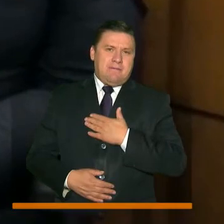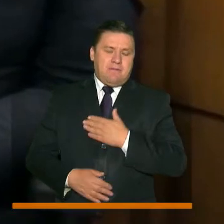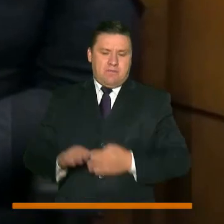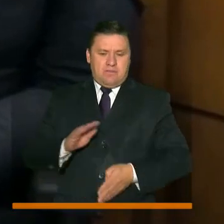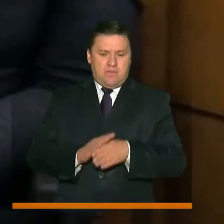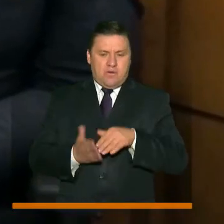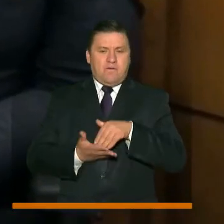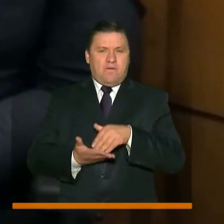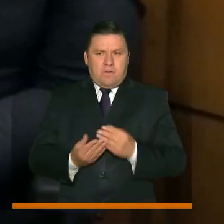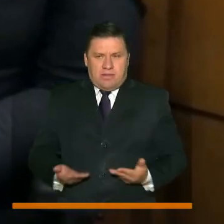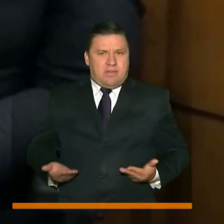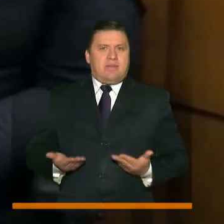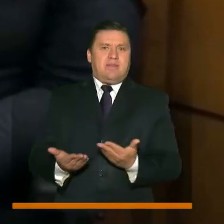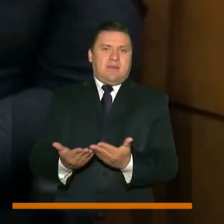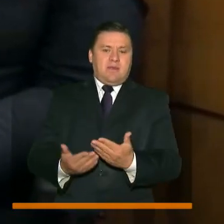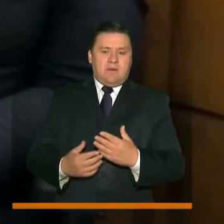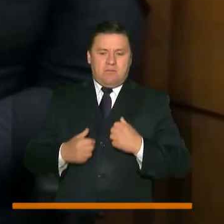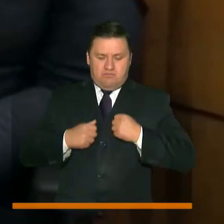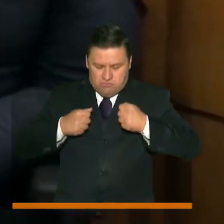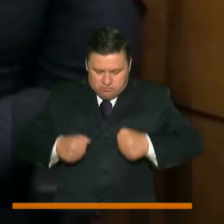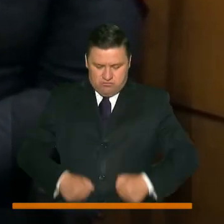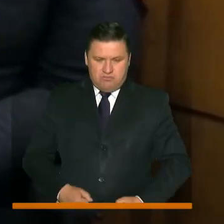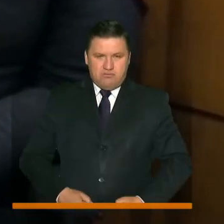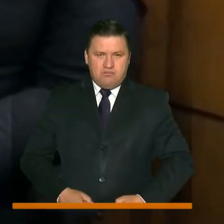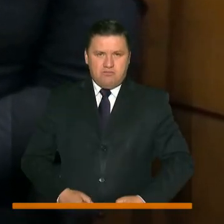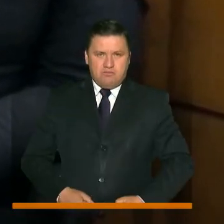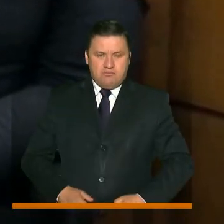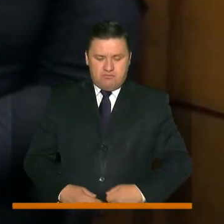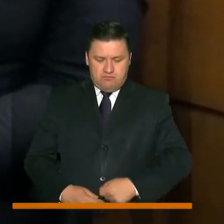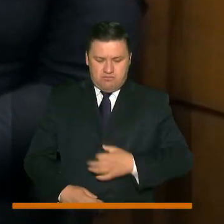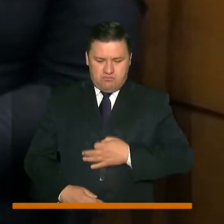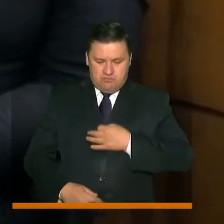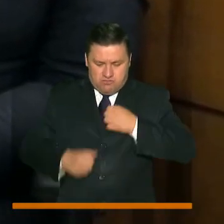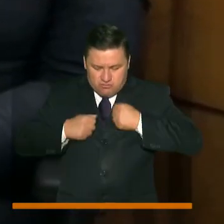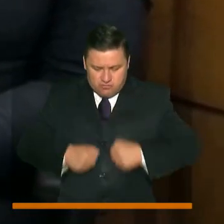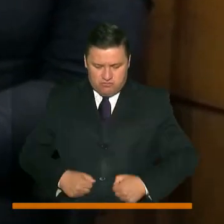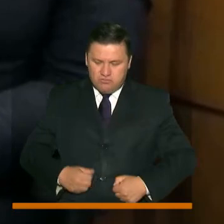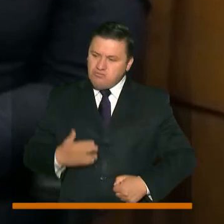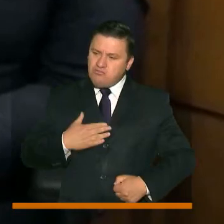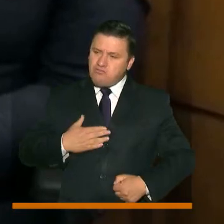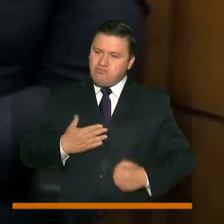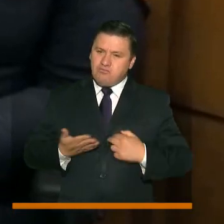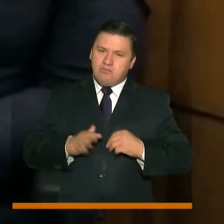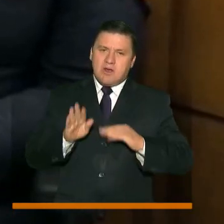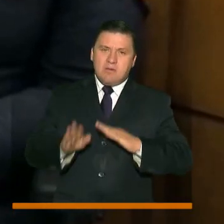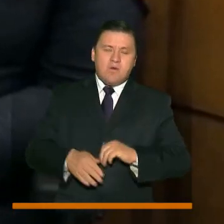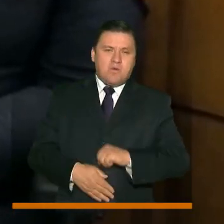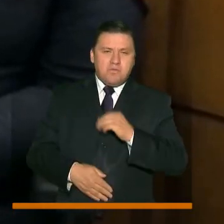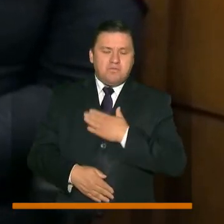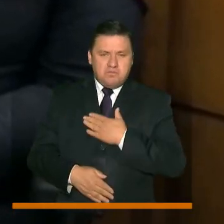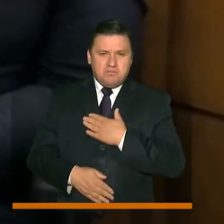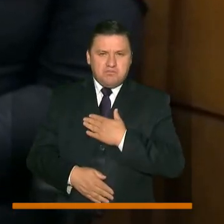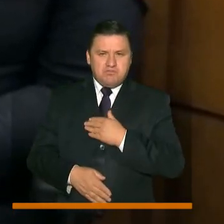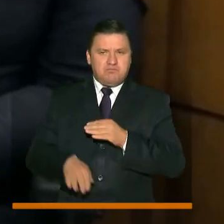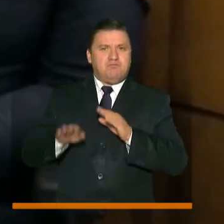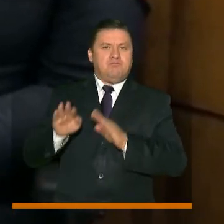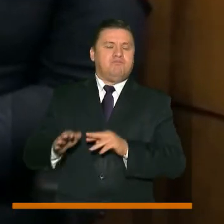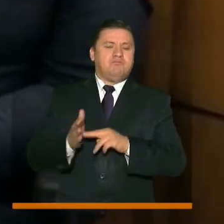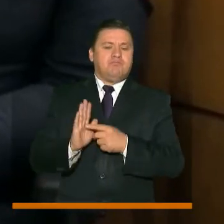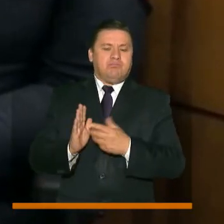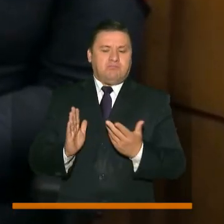seguir portando el uniforme. Un uniforme que nos representa, que